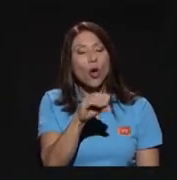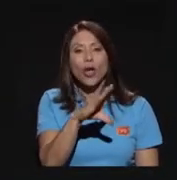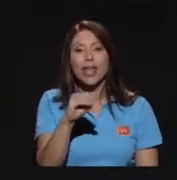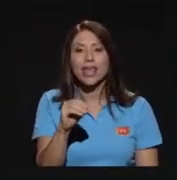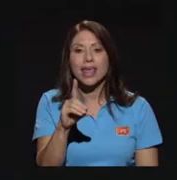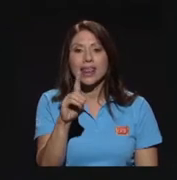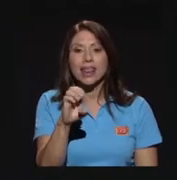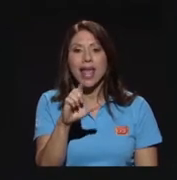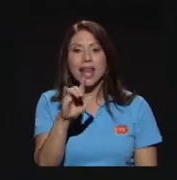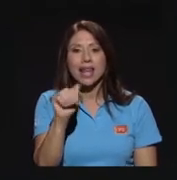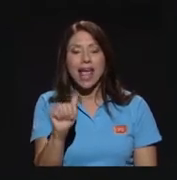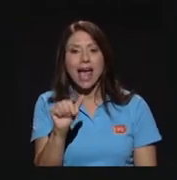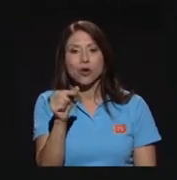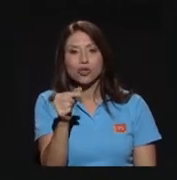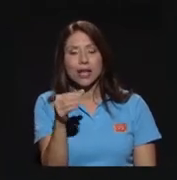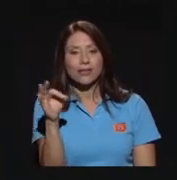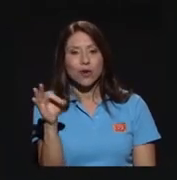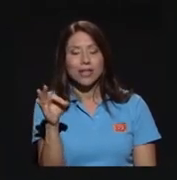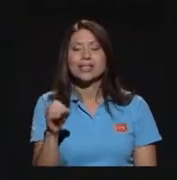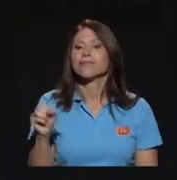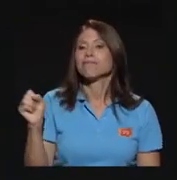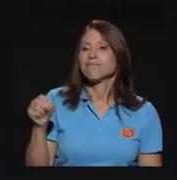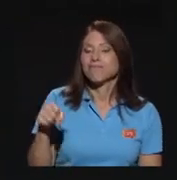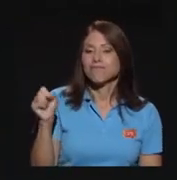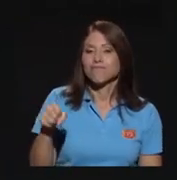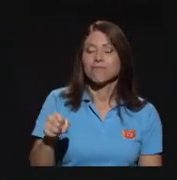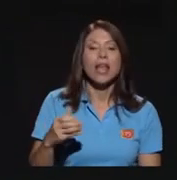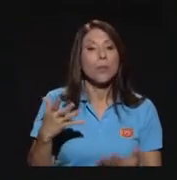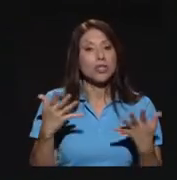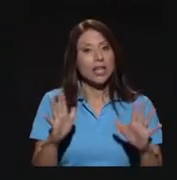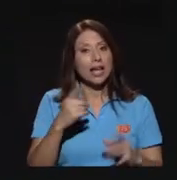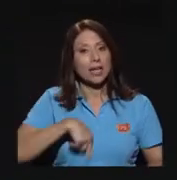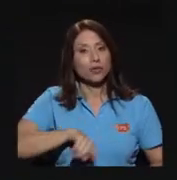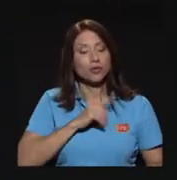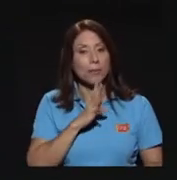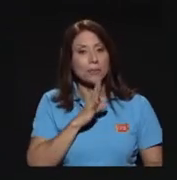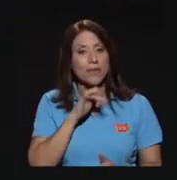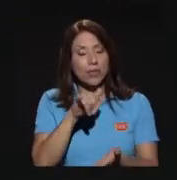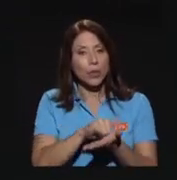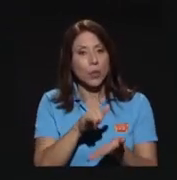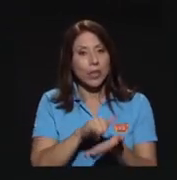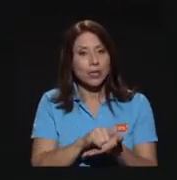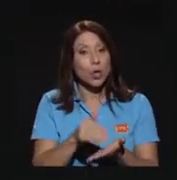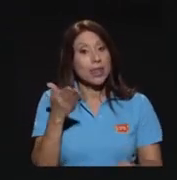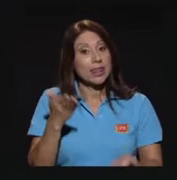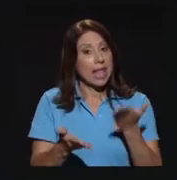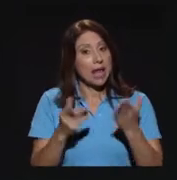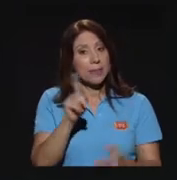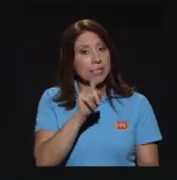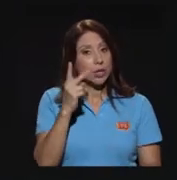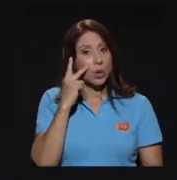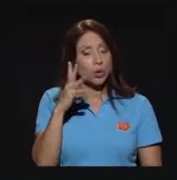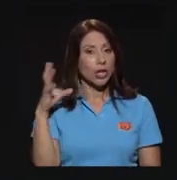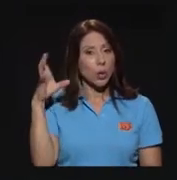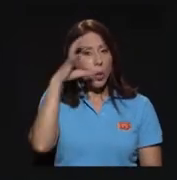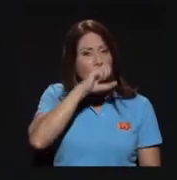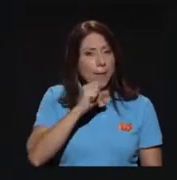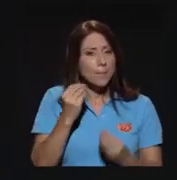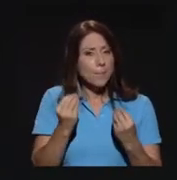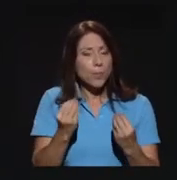que por cierto ya que estamos en esas cosas tal vez no se nota mucho pero saliendo